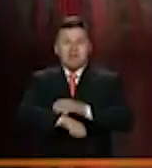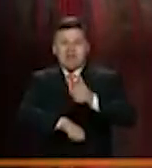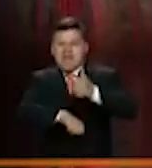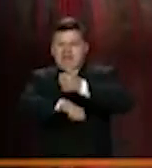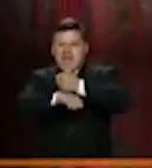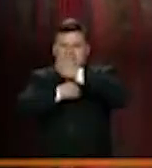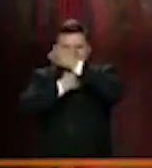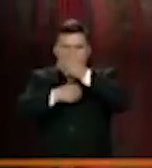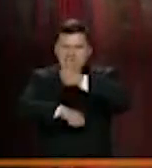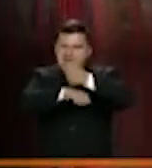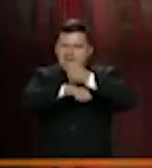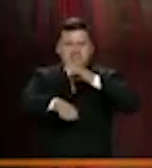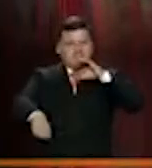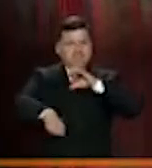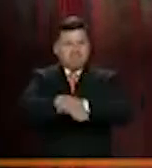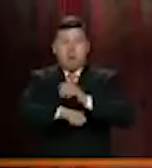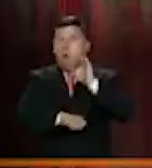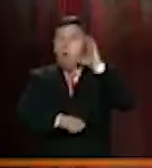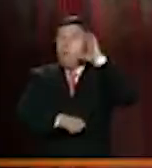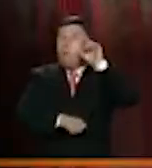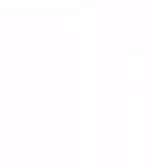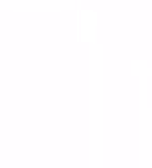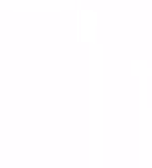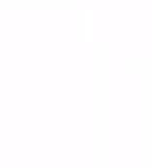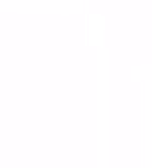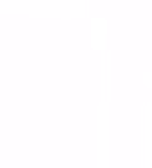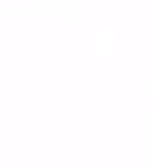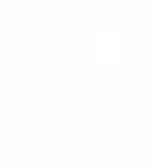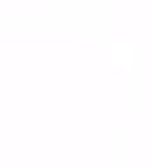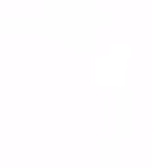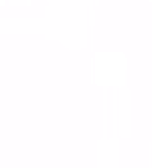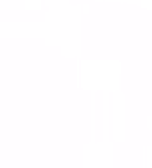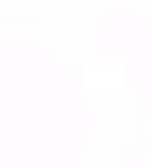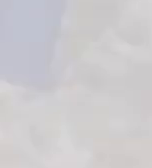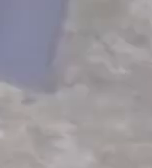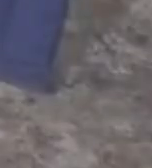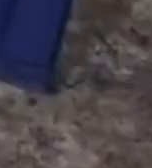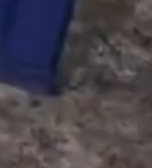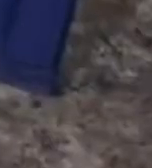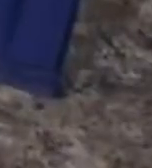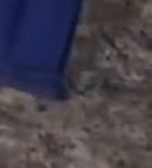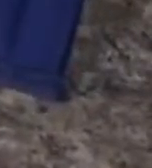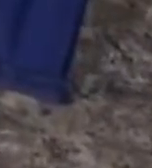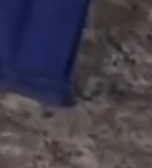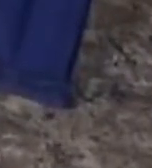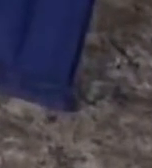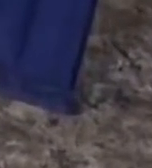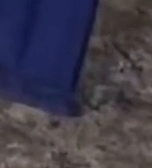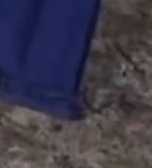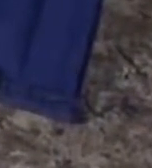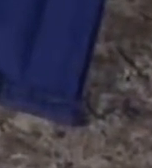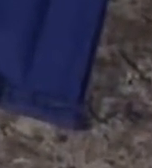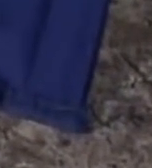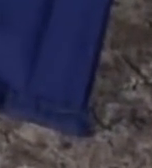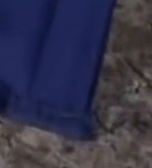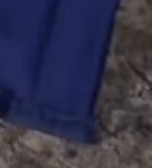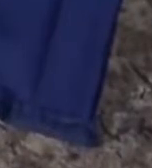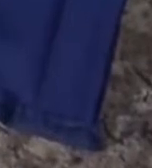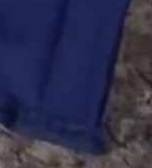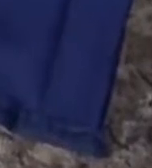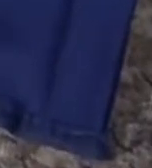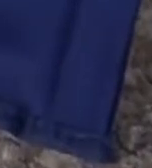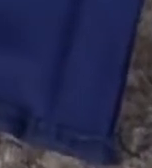dice el punto mx sergio enrique hernández sufre de algún dolor siéntase mejor bolitas de gel y